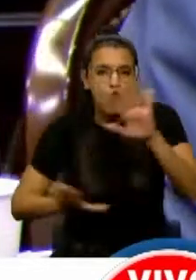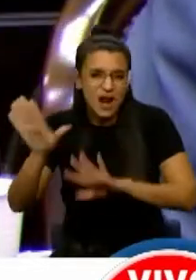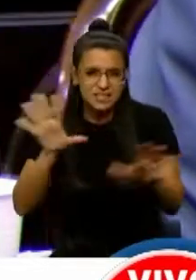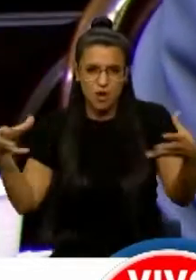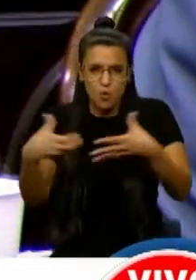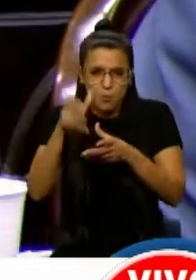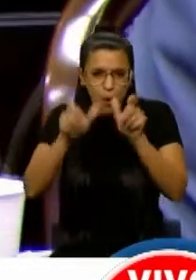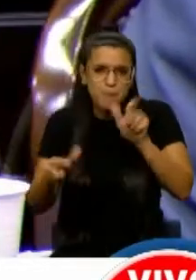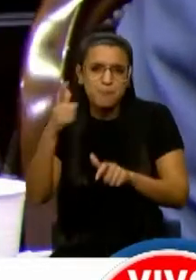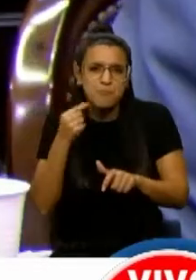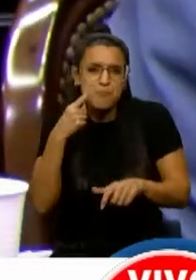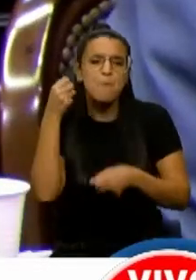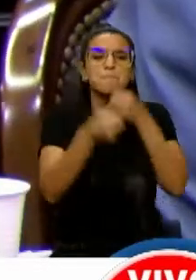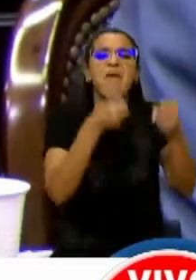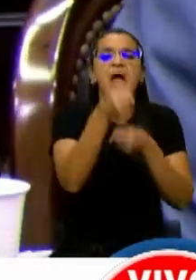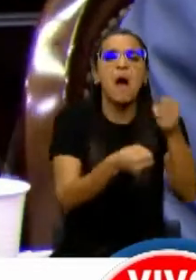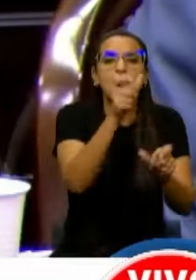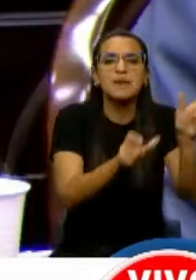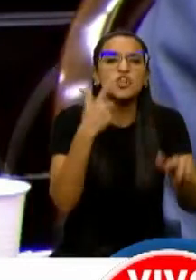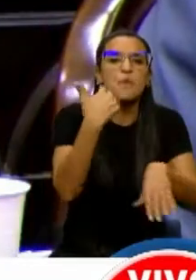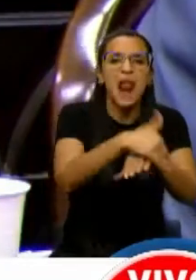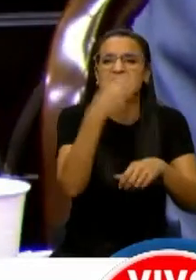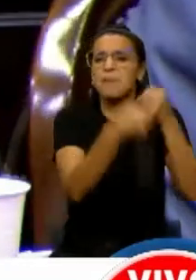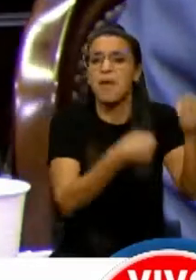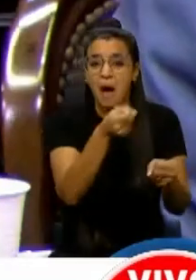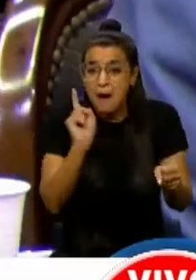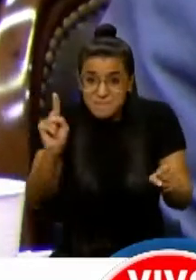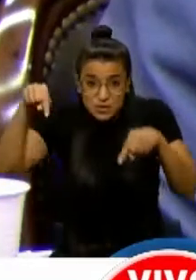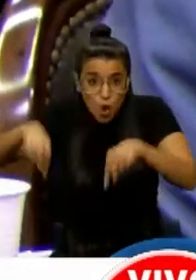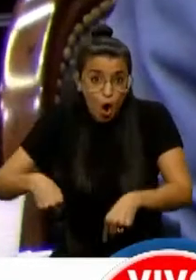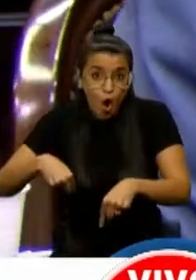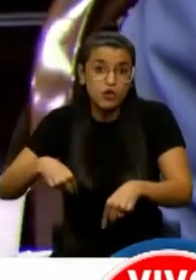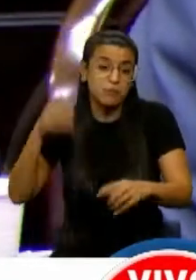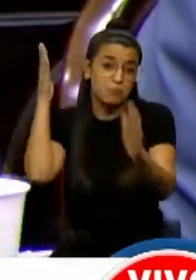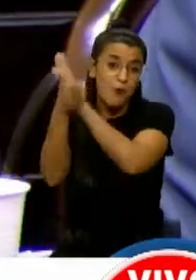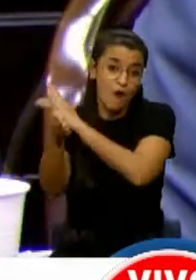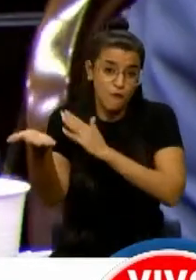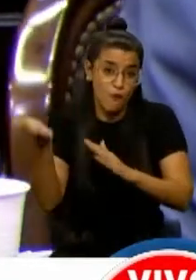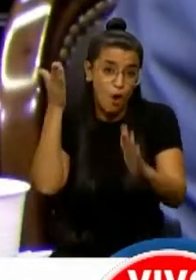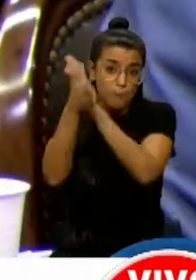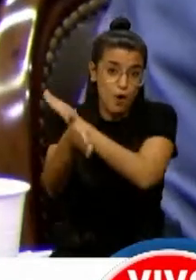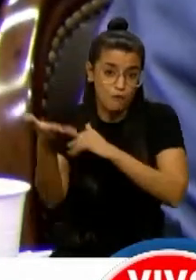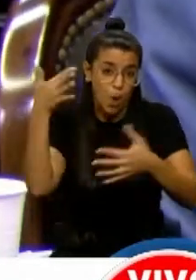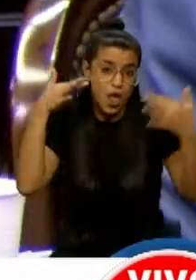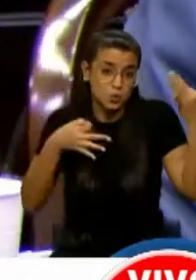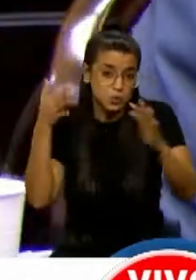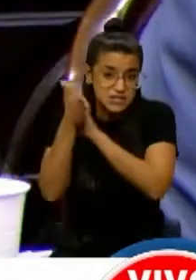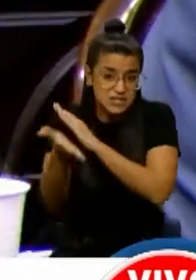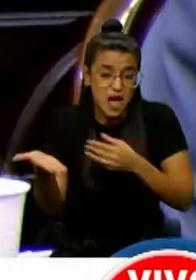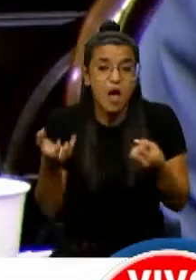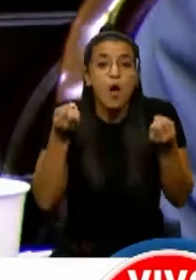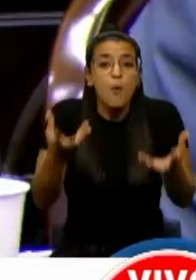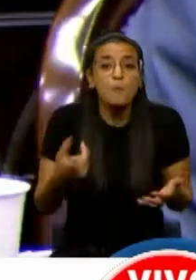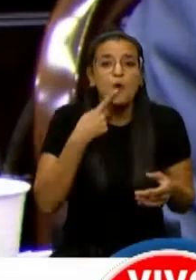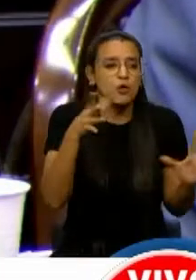una patota que le pegaba a la gente en situación de calle. El mismo que hoy está prófugo de la justicia, porque